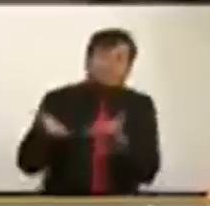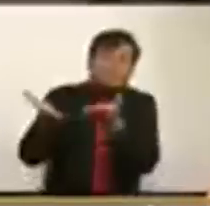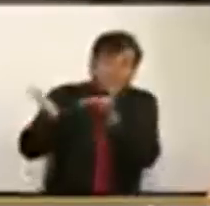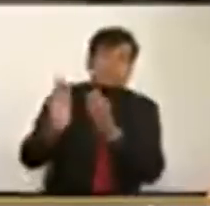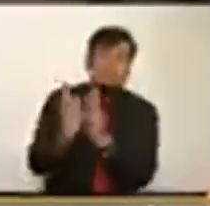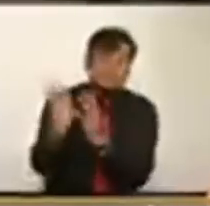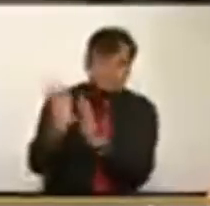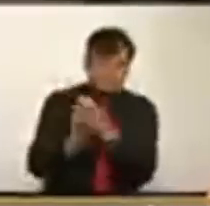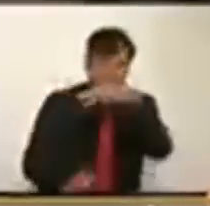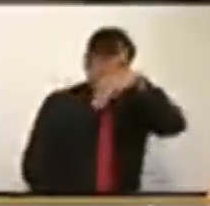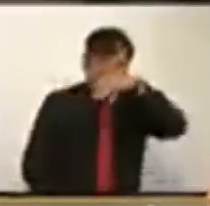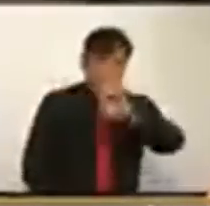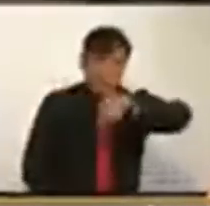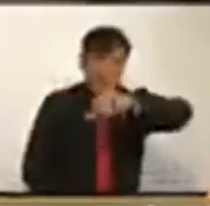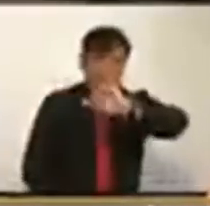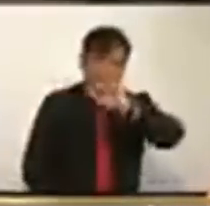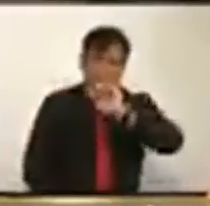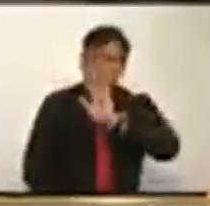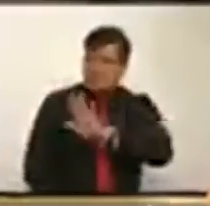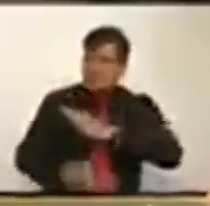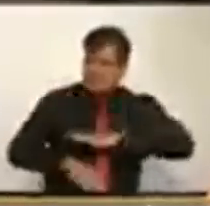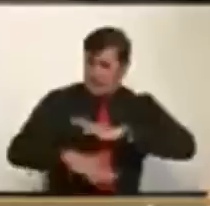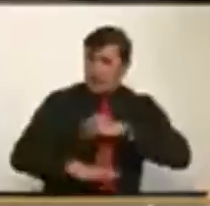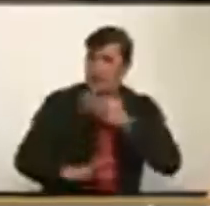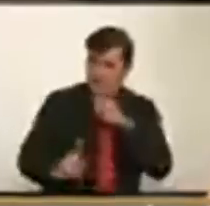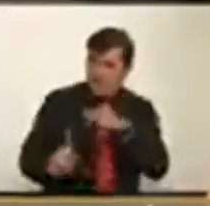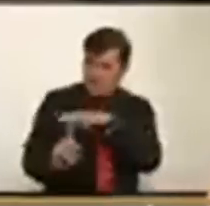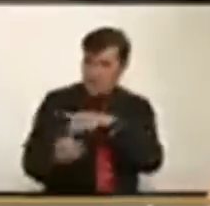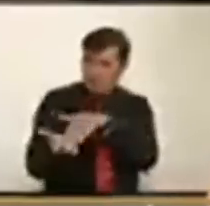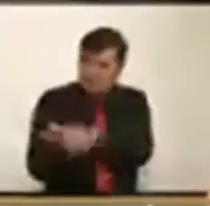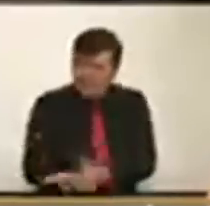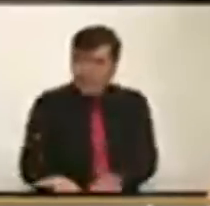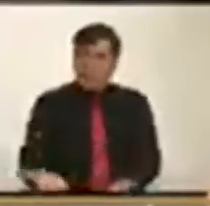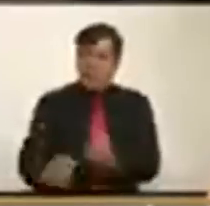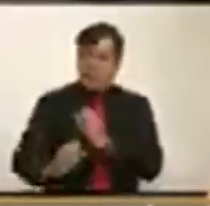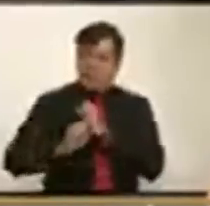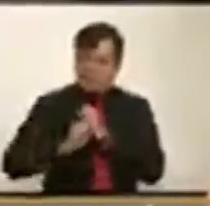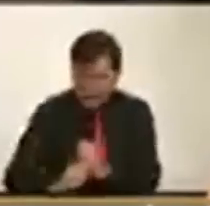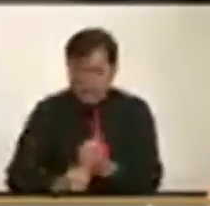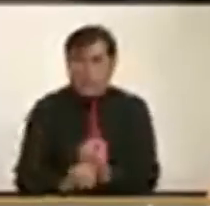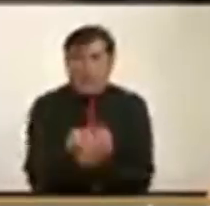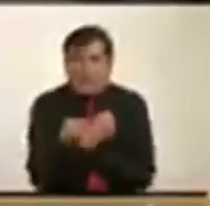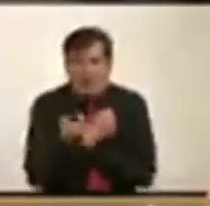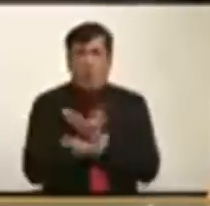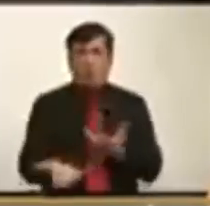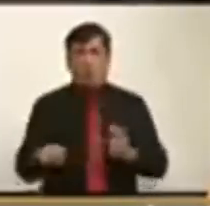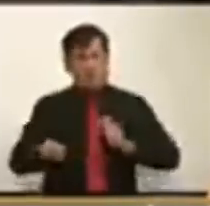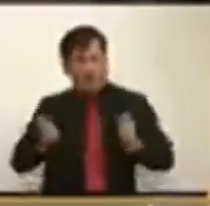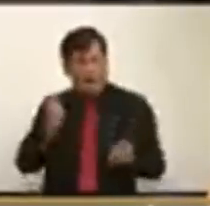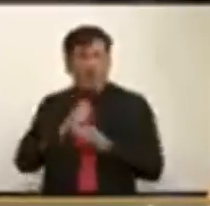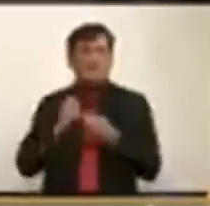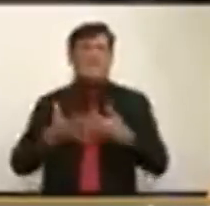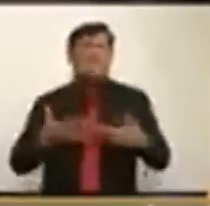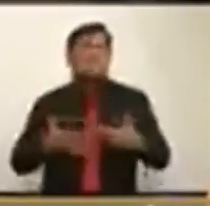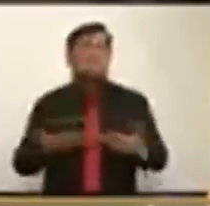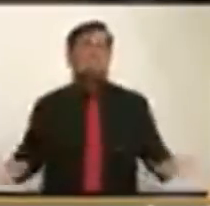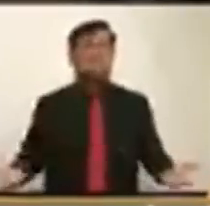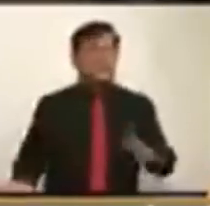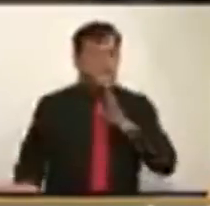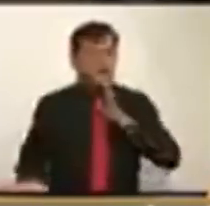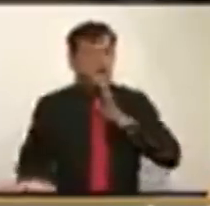Mejía, déjese seducir al amor, cambie el discurso, trate,